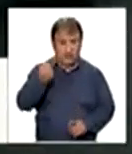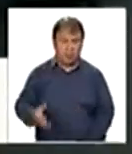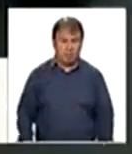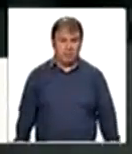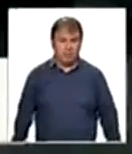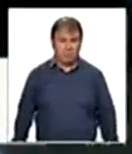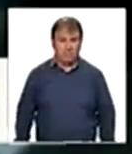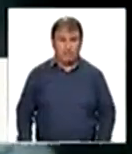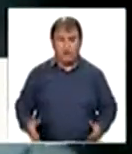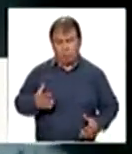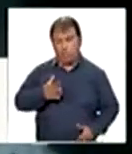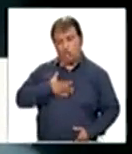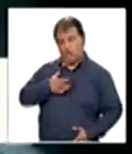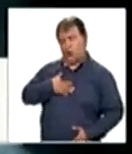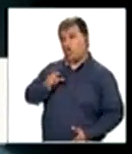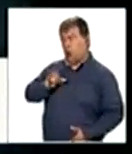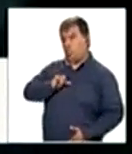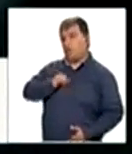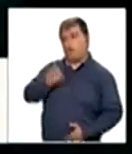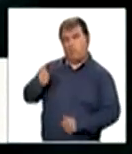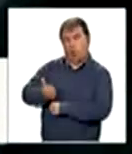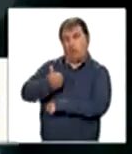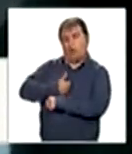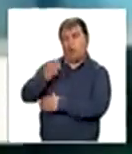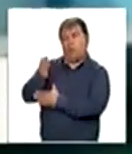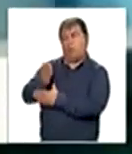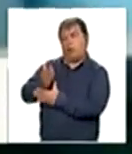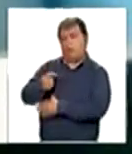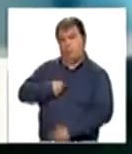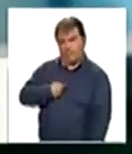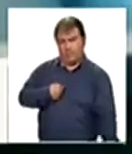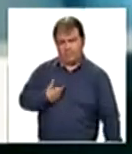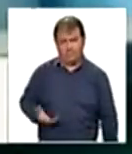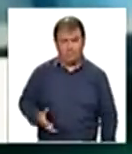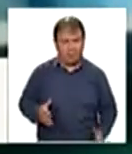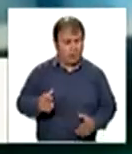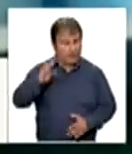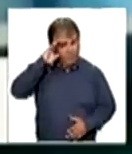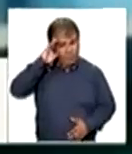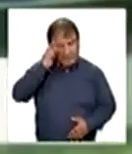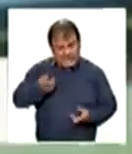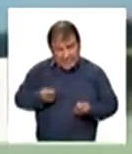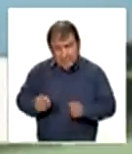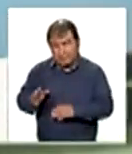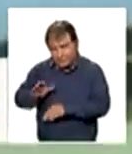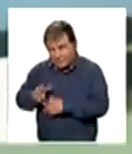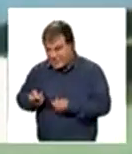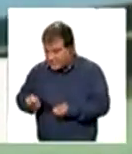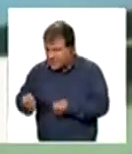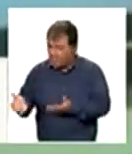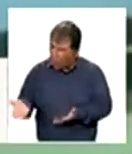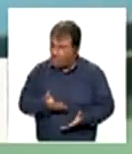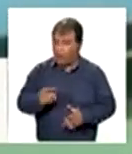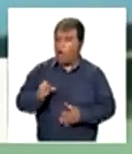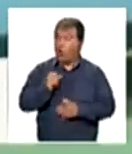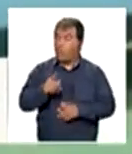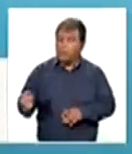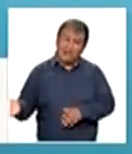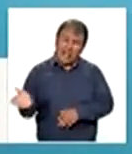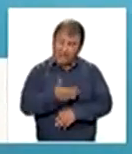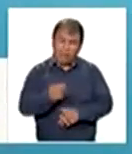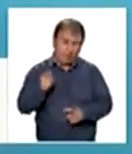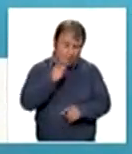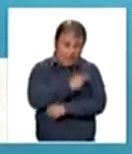me da un puñete. ¿Por qué le buscan motivo? Mira, buscan papel de su billetera. La policía trató de convencerla en varias oportunidades, pues